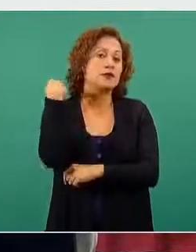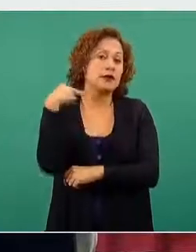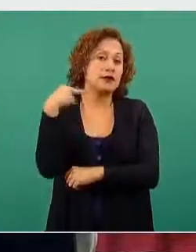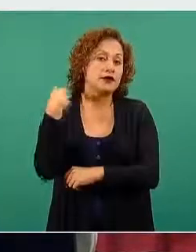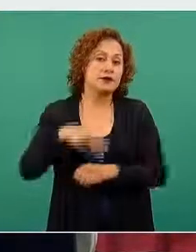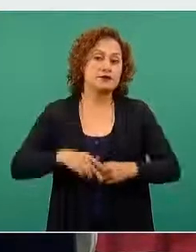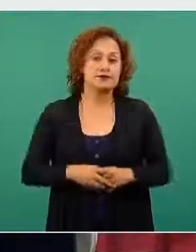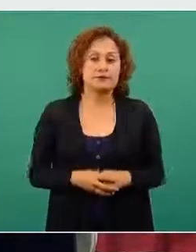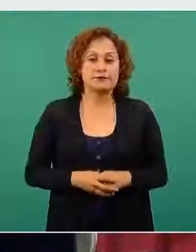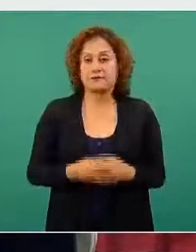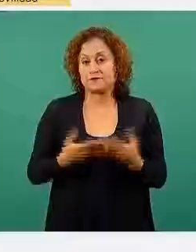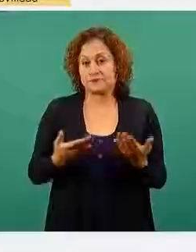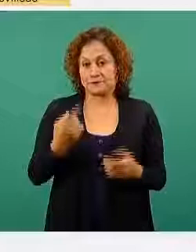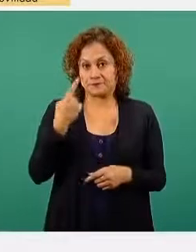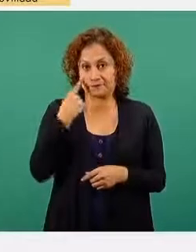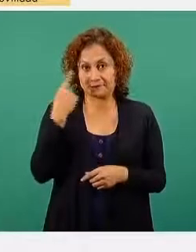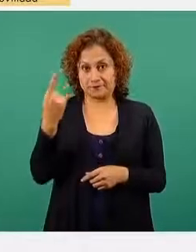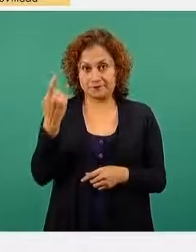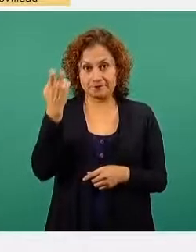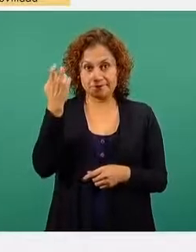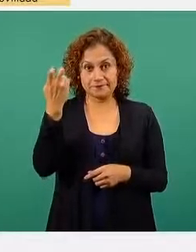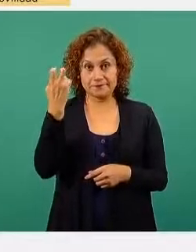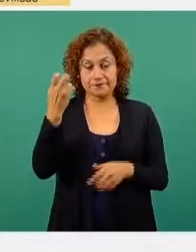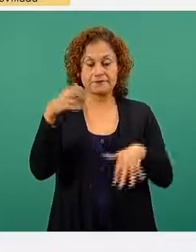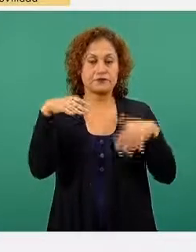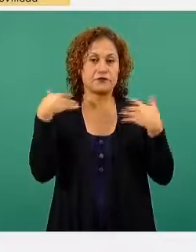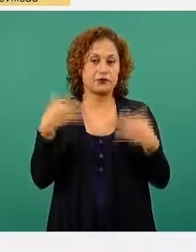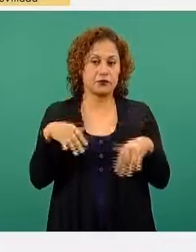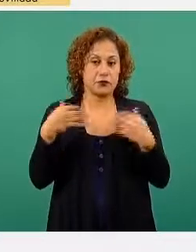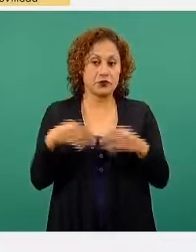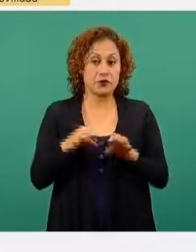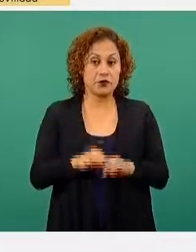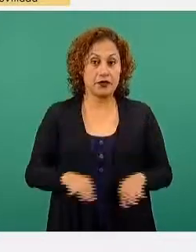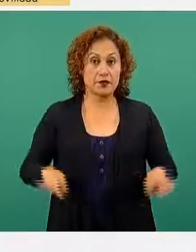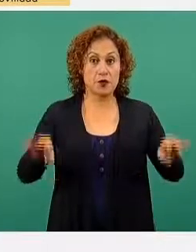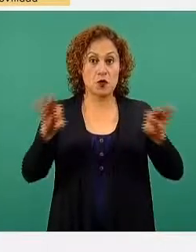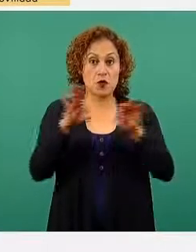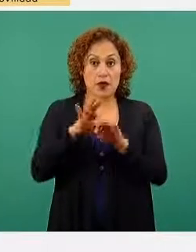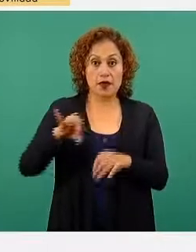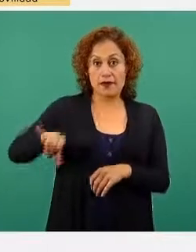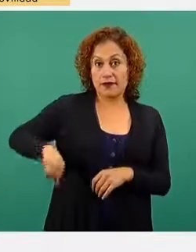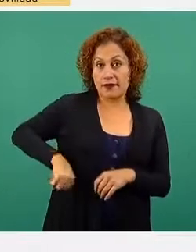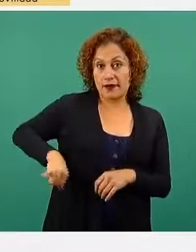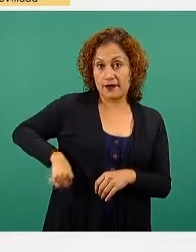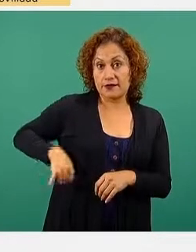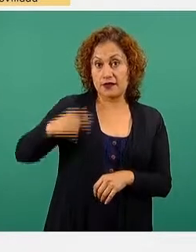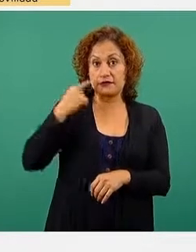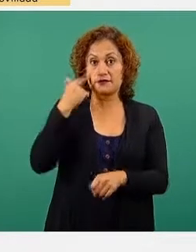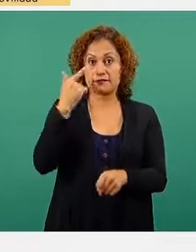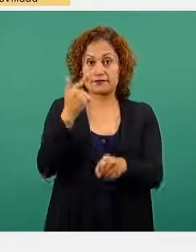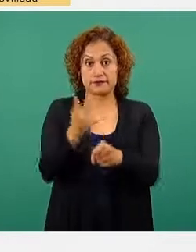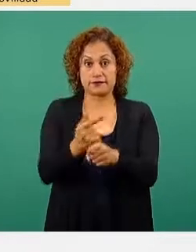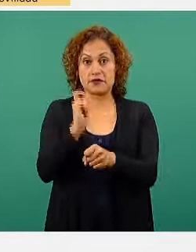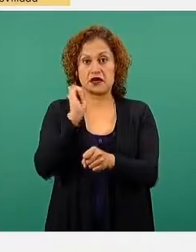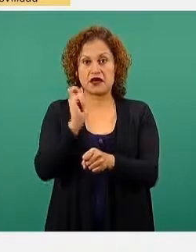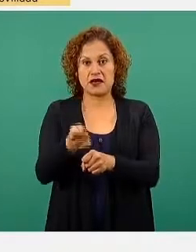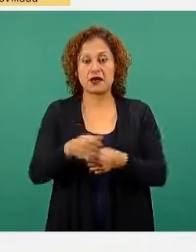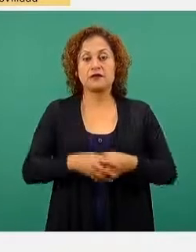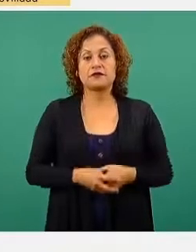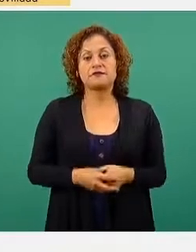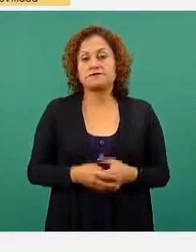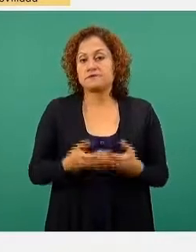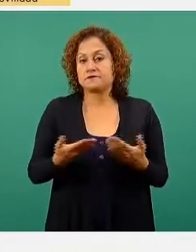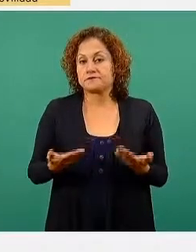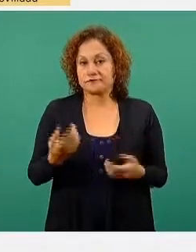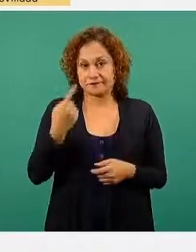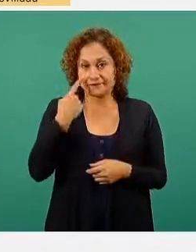algo interesante que podemos extraer de esta curva. Primero, bueno, pues en